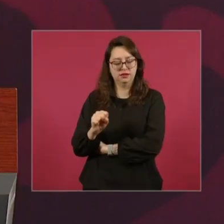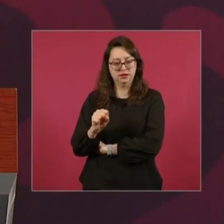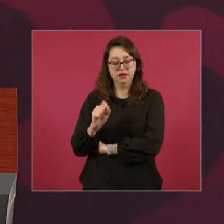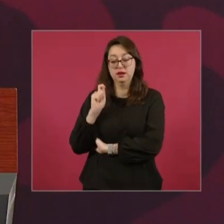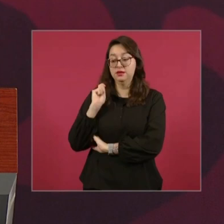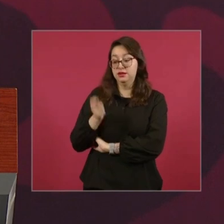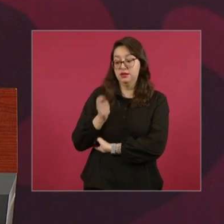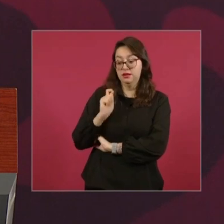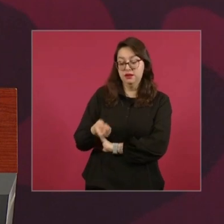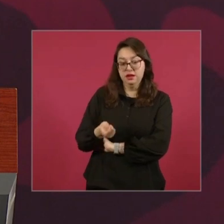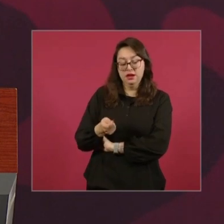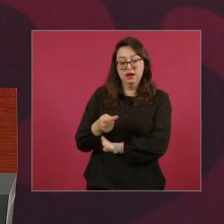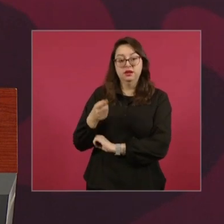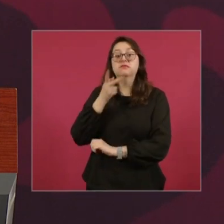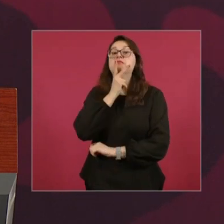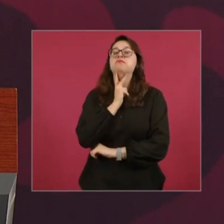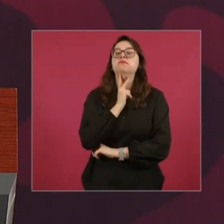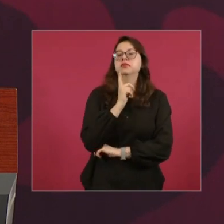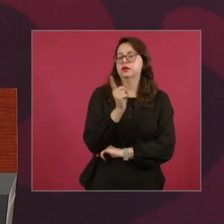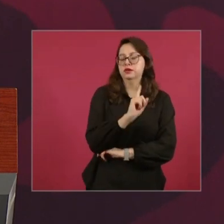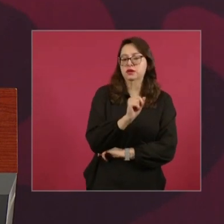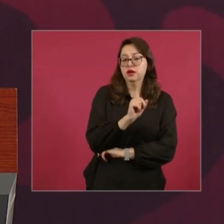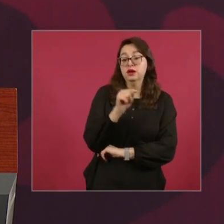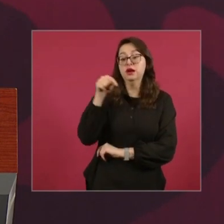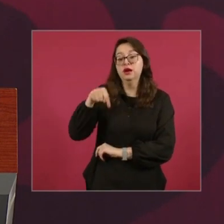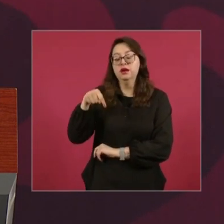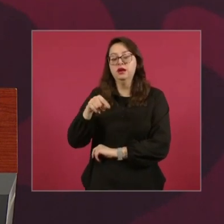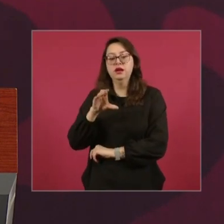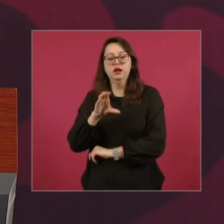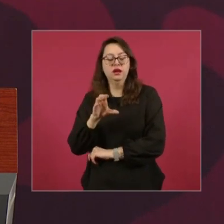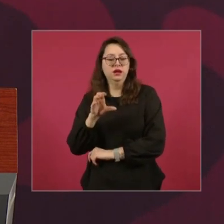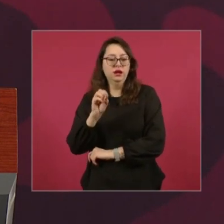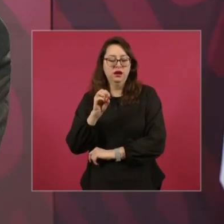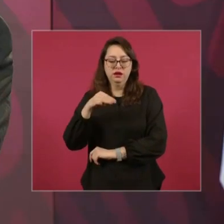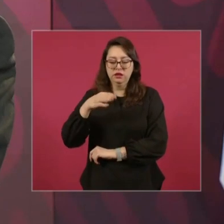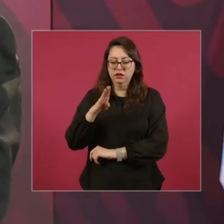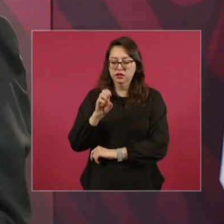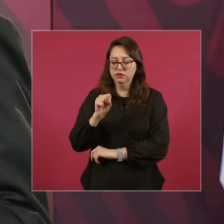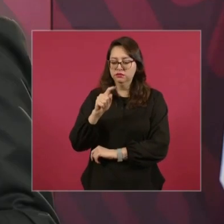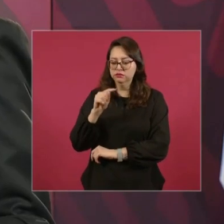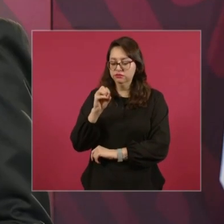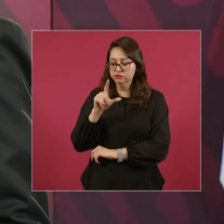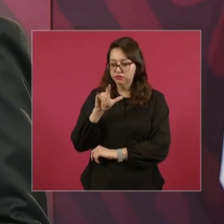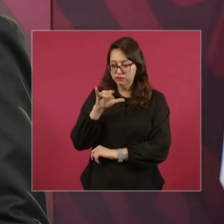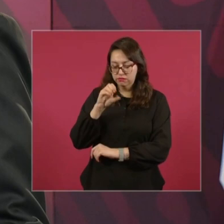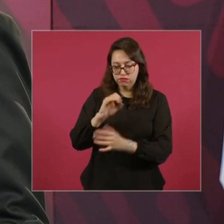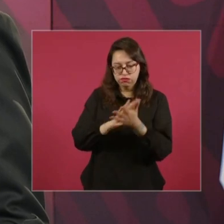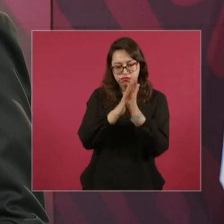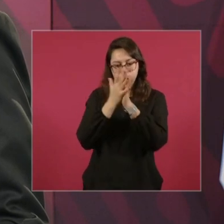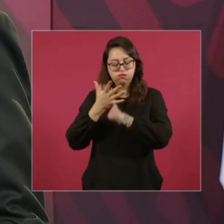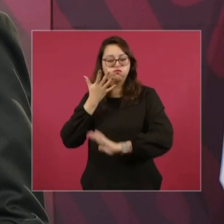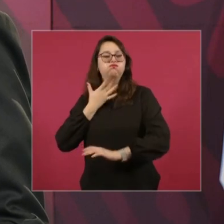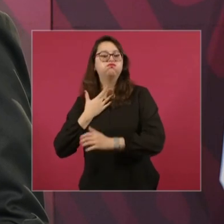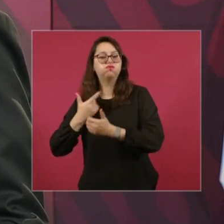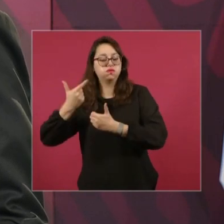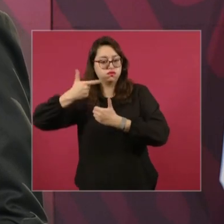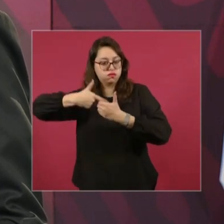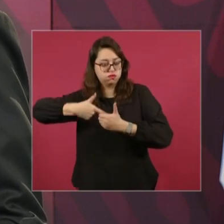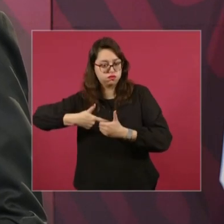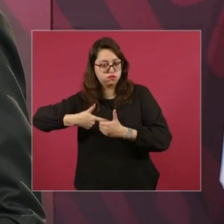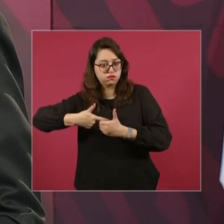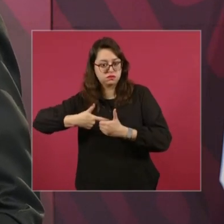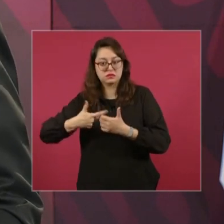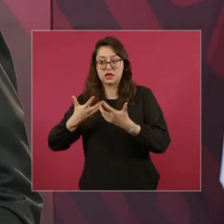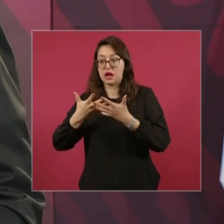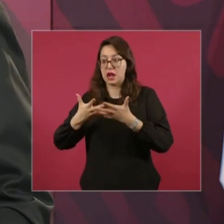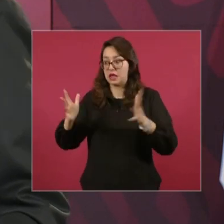en gasolinas, pero son plantas muy grandes